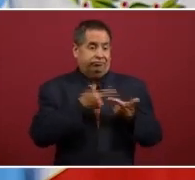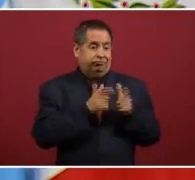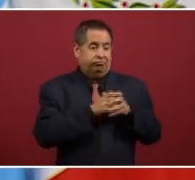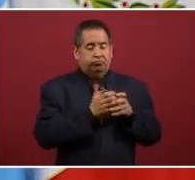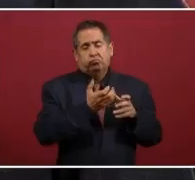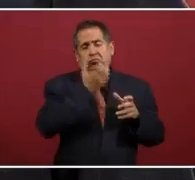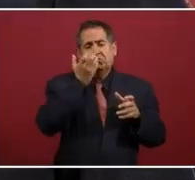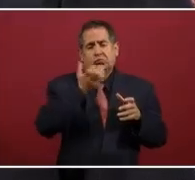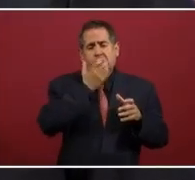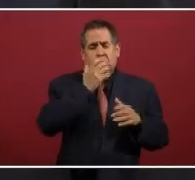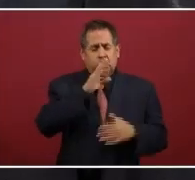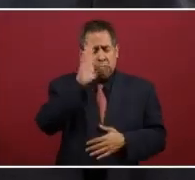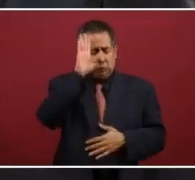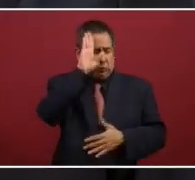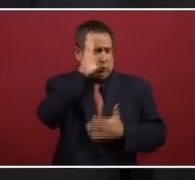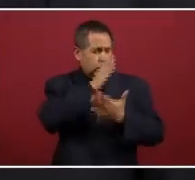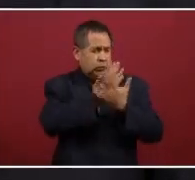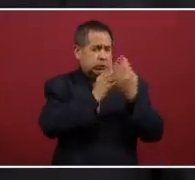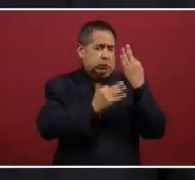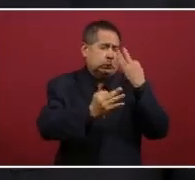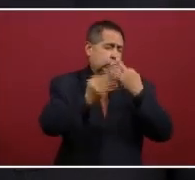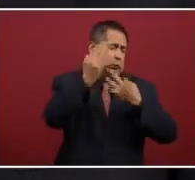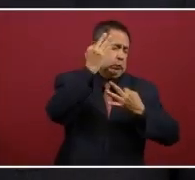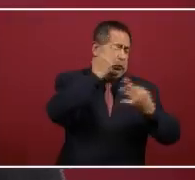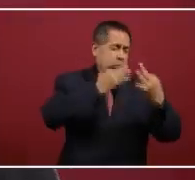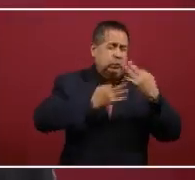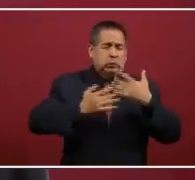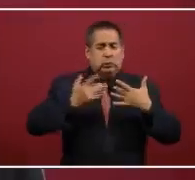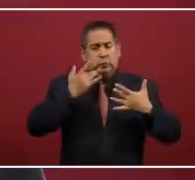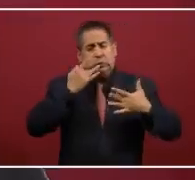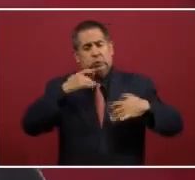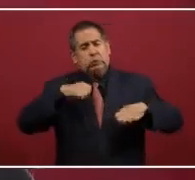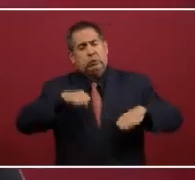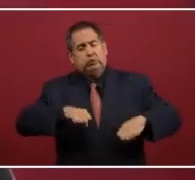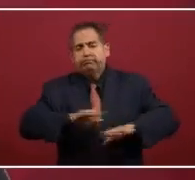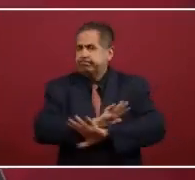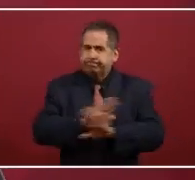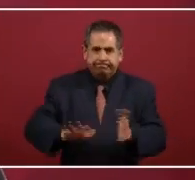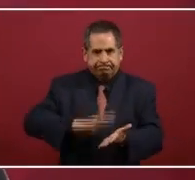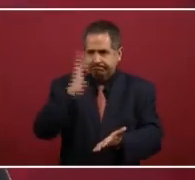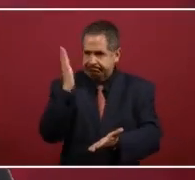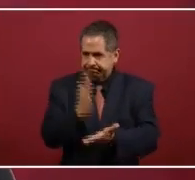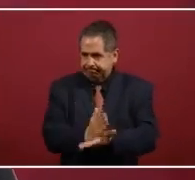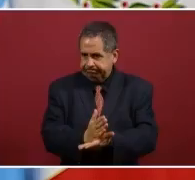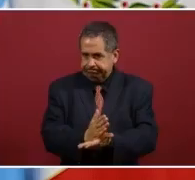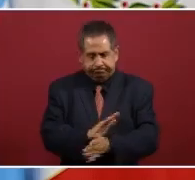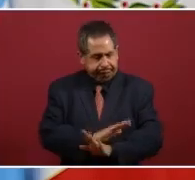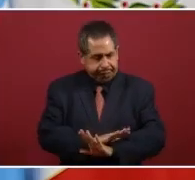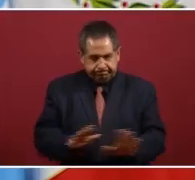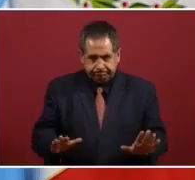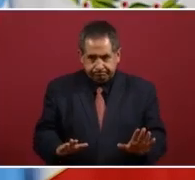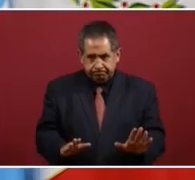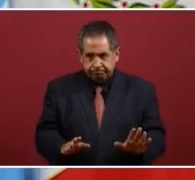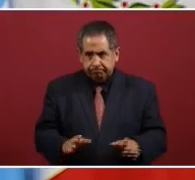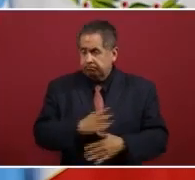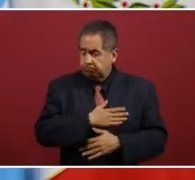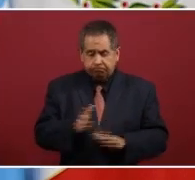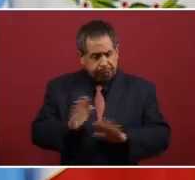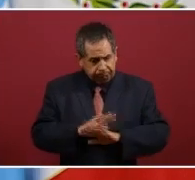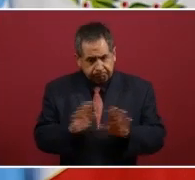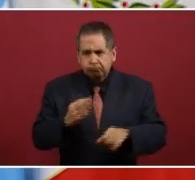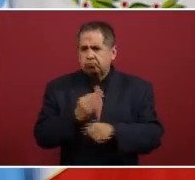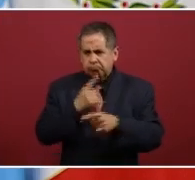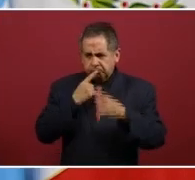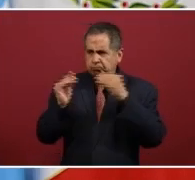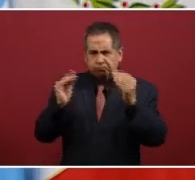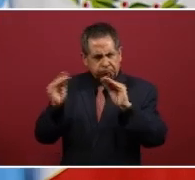a vivir colmados de atenciones, de privilegios. Pues ya no. Y qué bueno que se está debatiendo todo